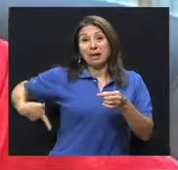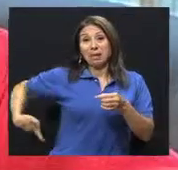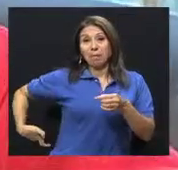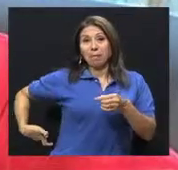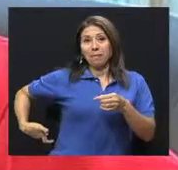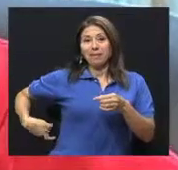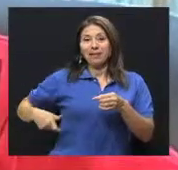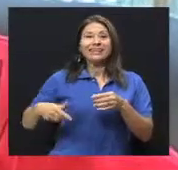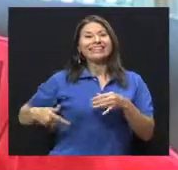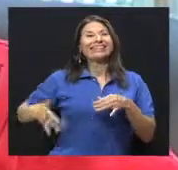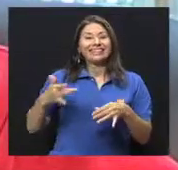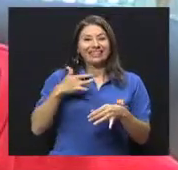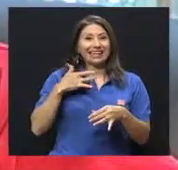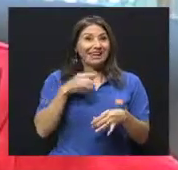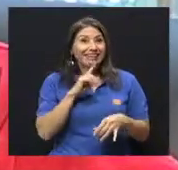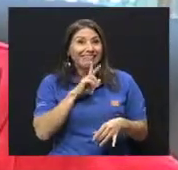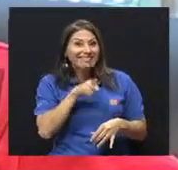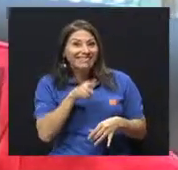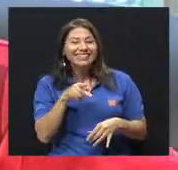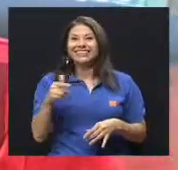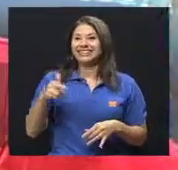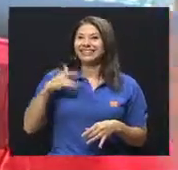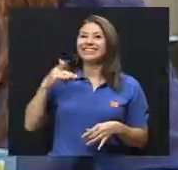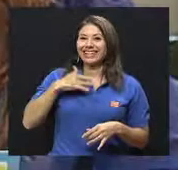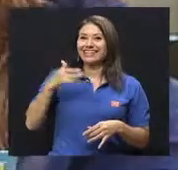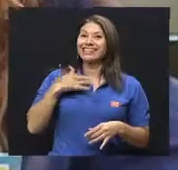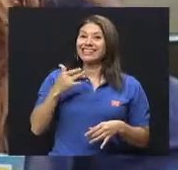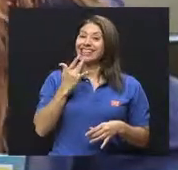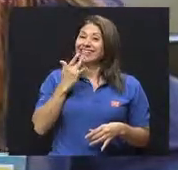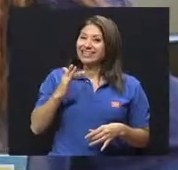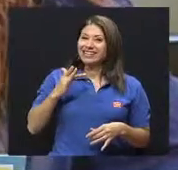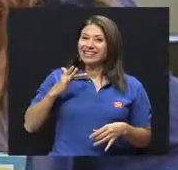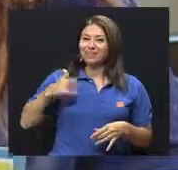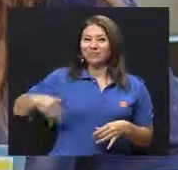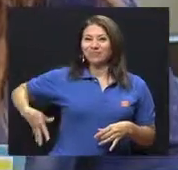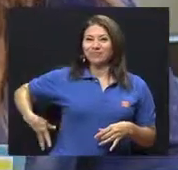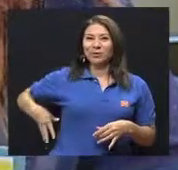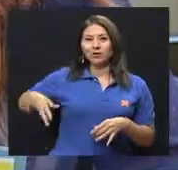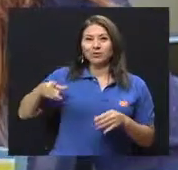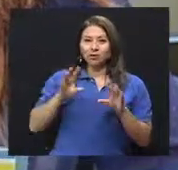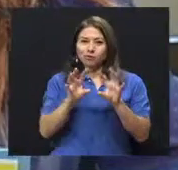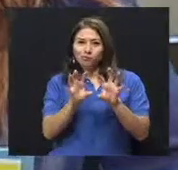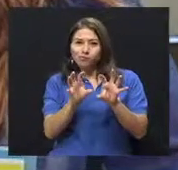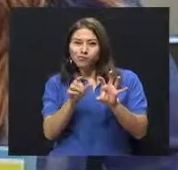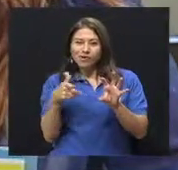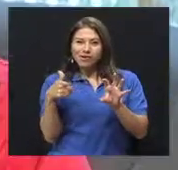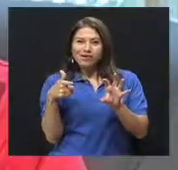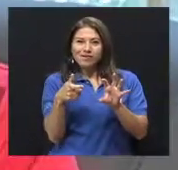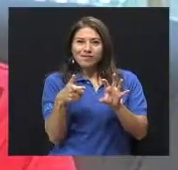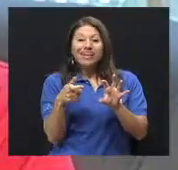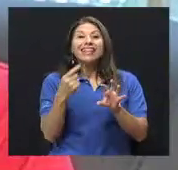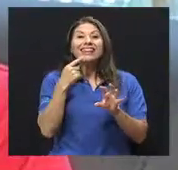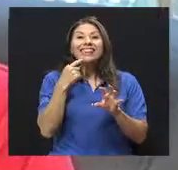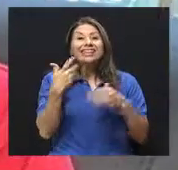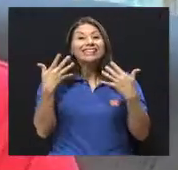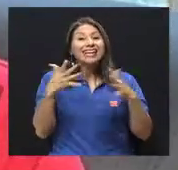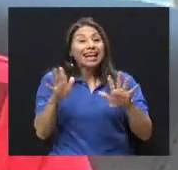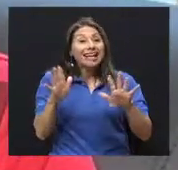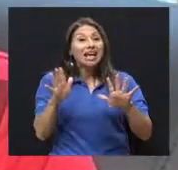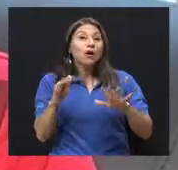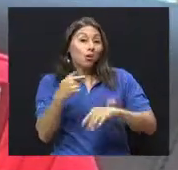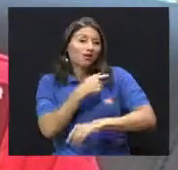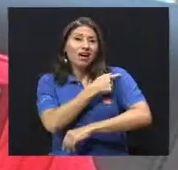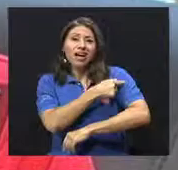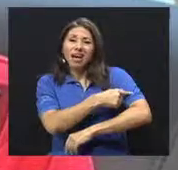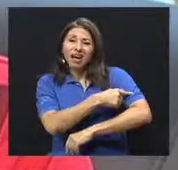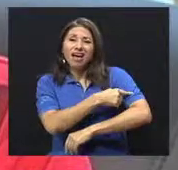¿Sí? Se siente rico. ¡Ay! ¡Qué dichoso eres! Es que dicen que es que cuando me dan una